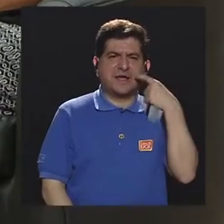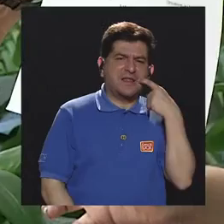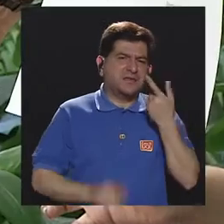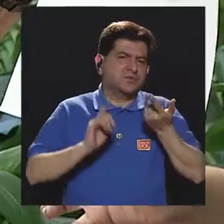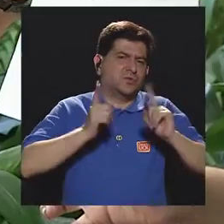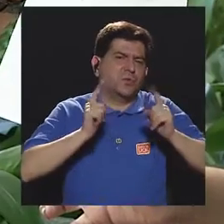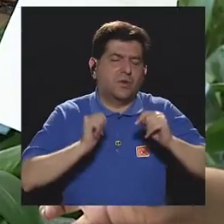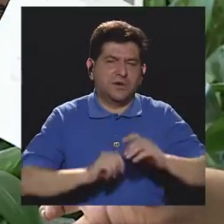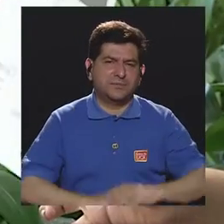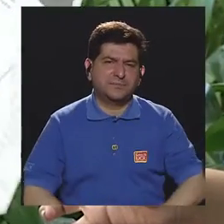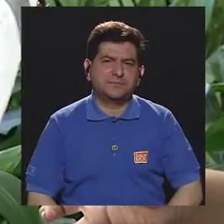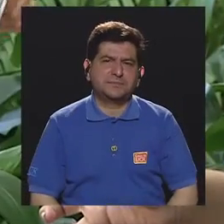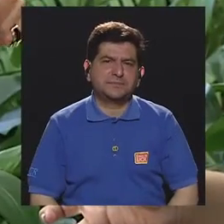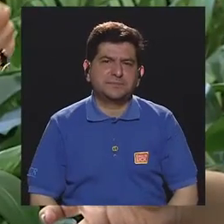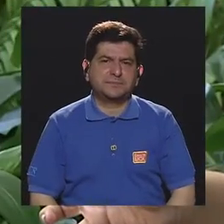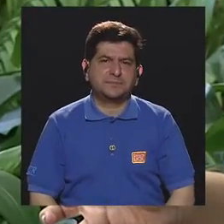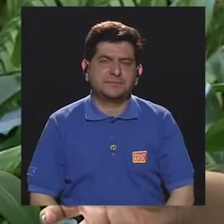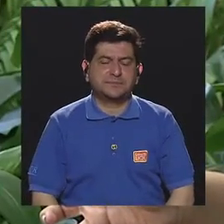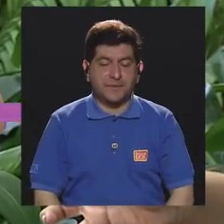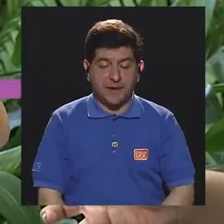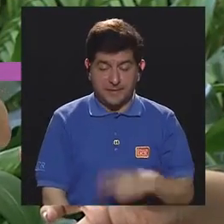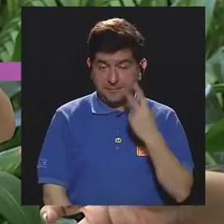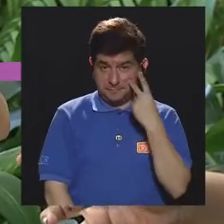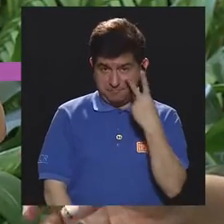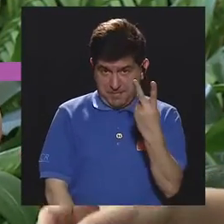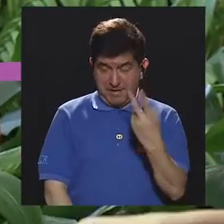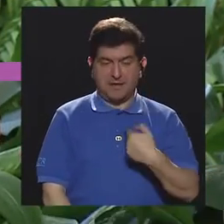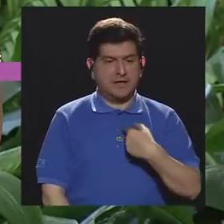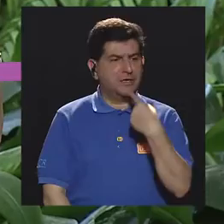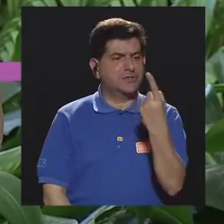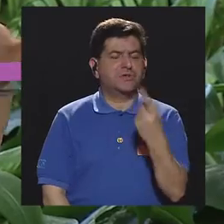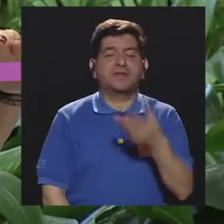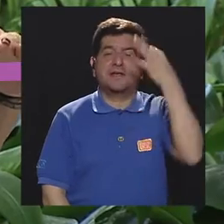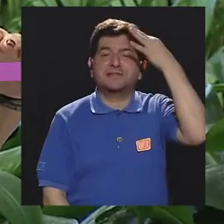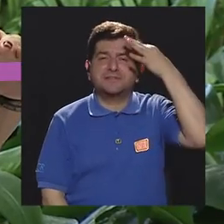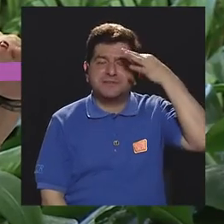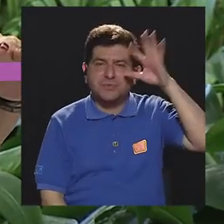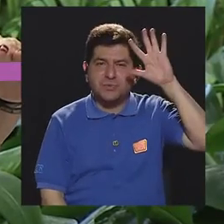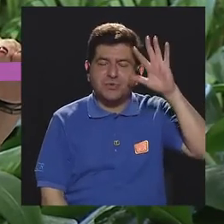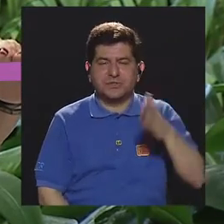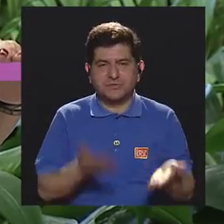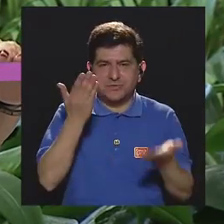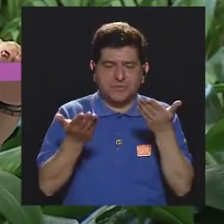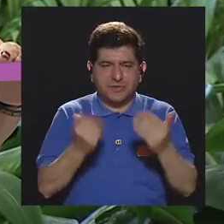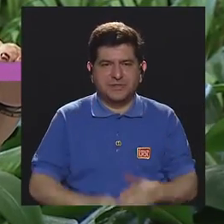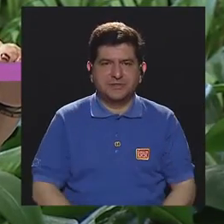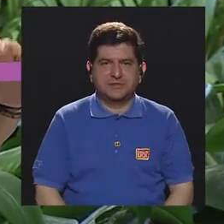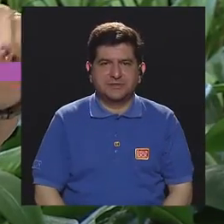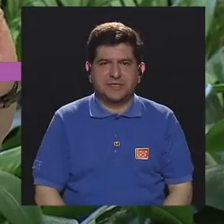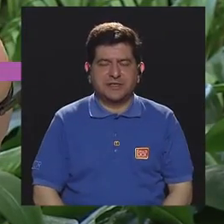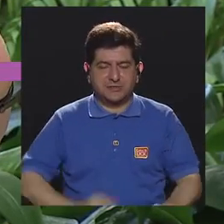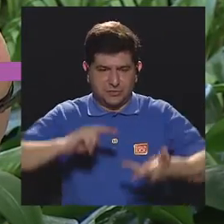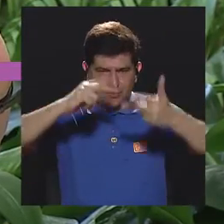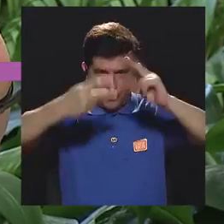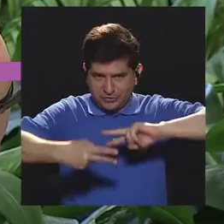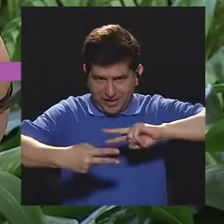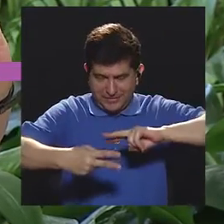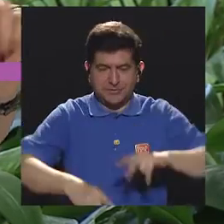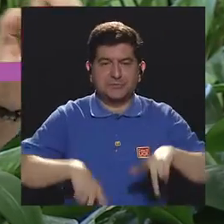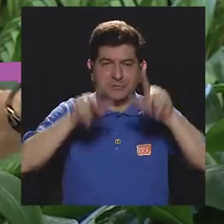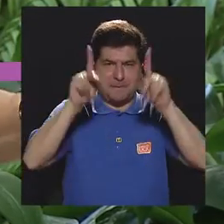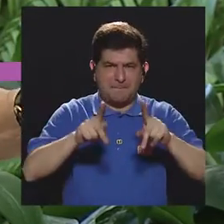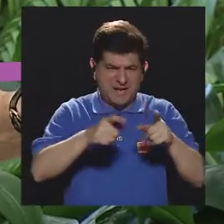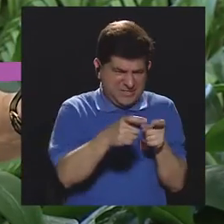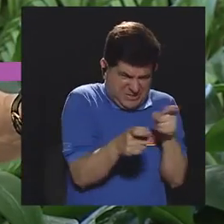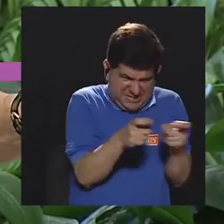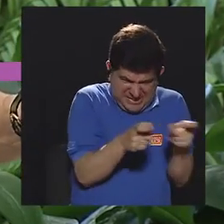adicciones? Mira, yo diría que son los opuestos, y lo voy a poner así, o la